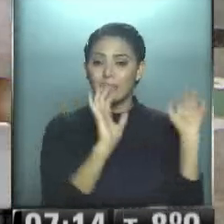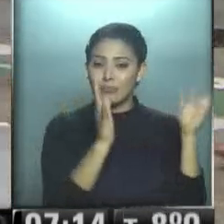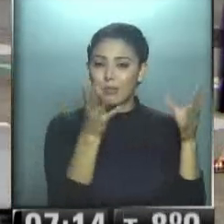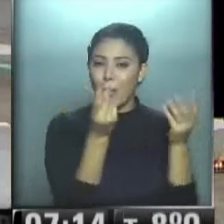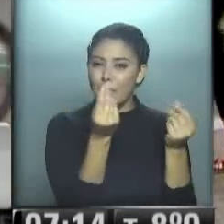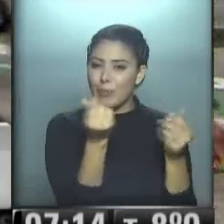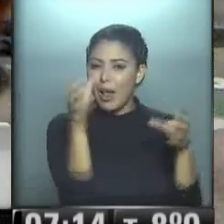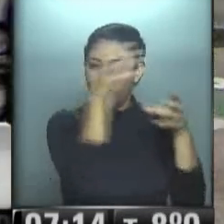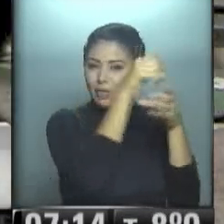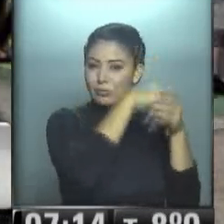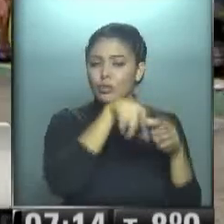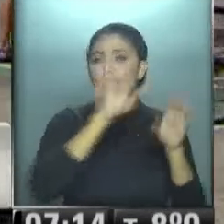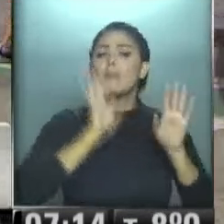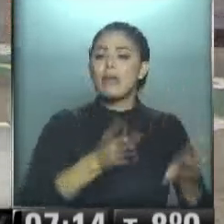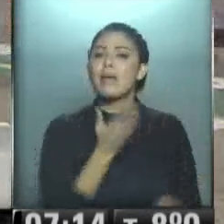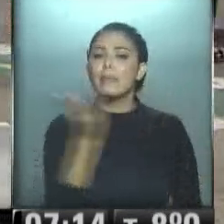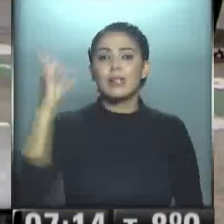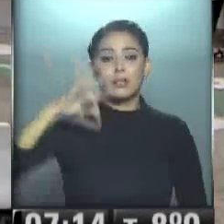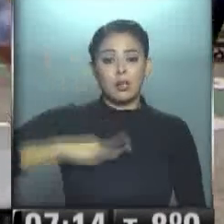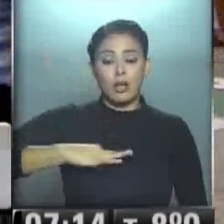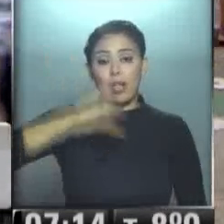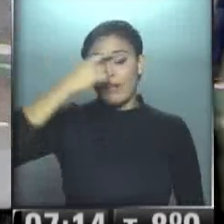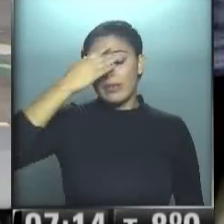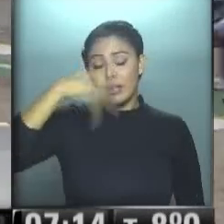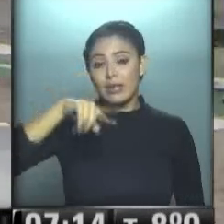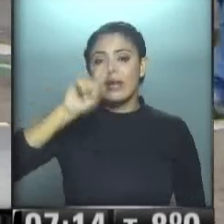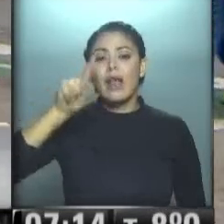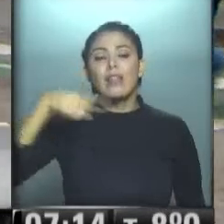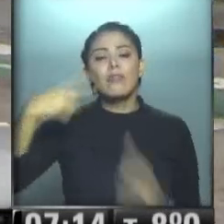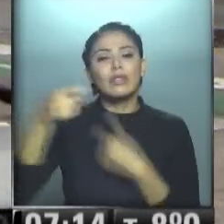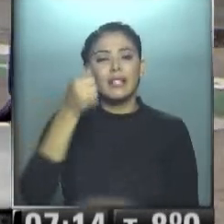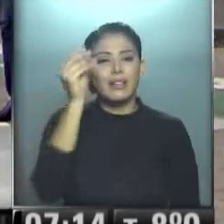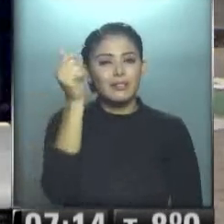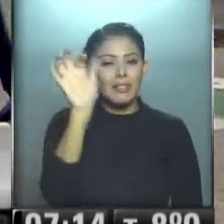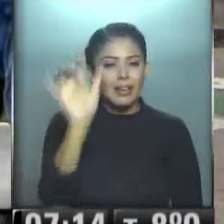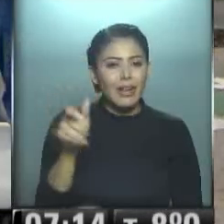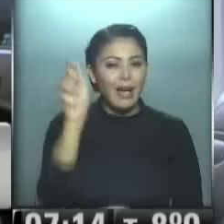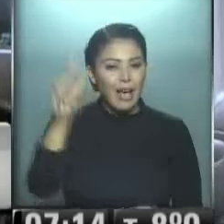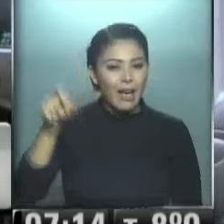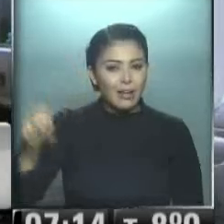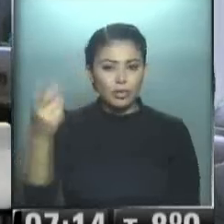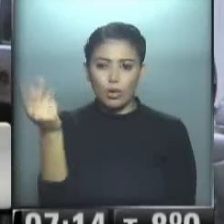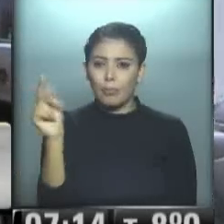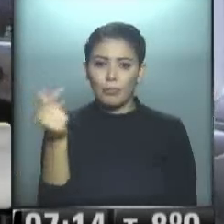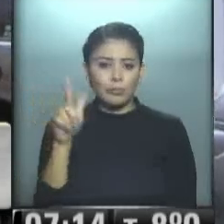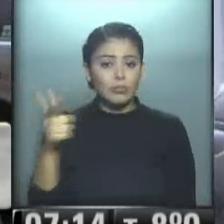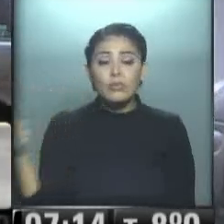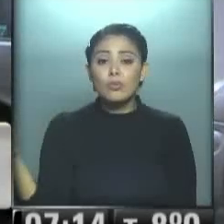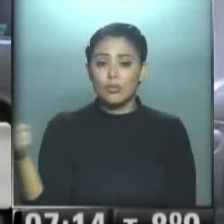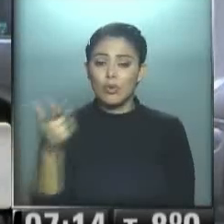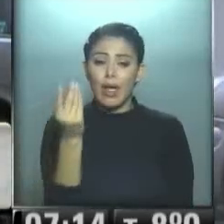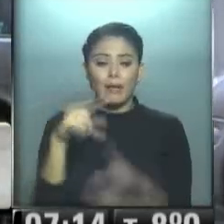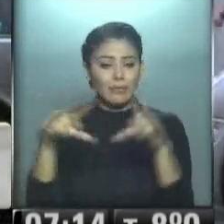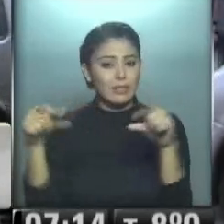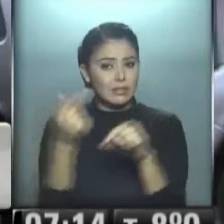medida de fuerza en reclamo de salarios que provocó faltante de dinero en cajeros automáticos y bancos y afectó el retiro de dinero en